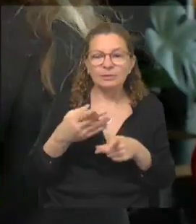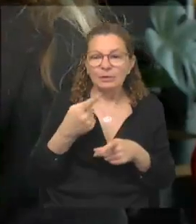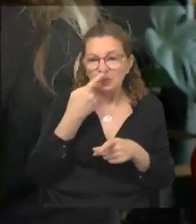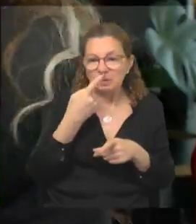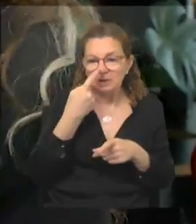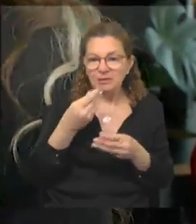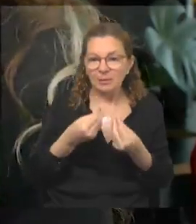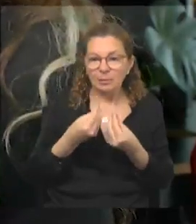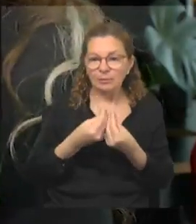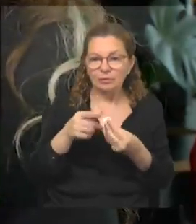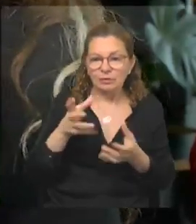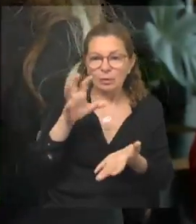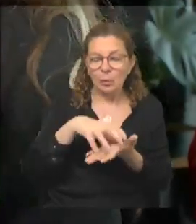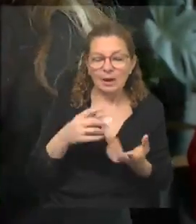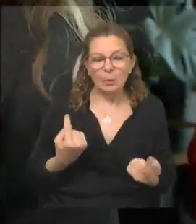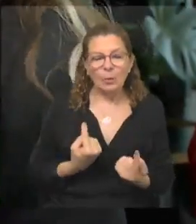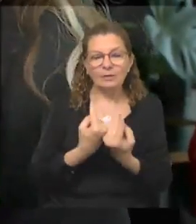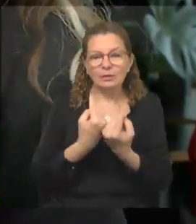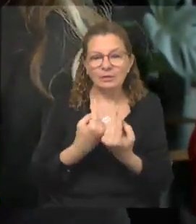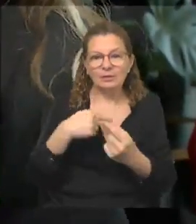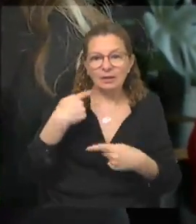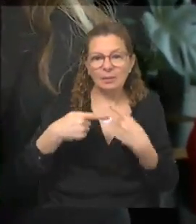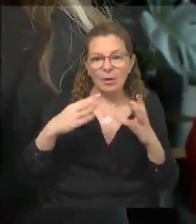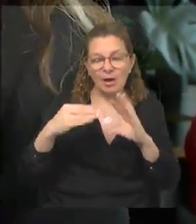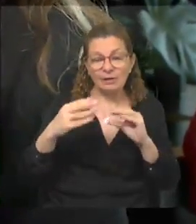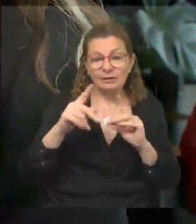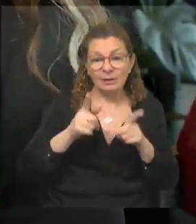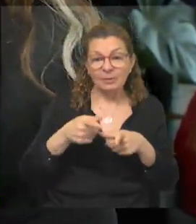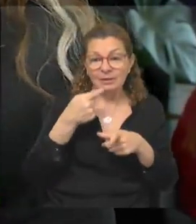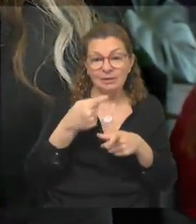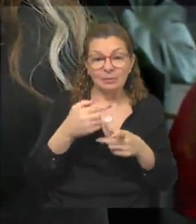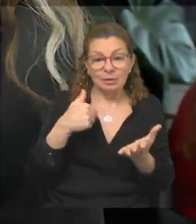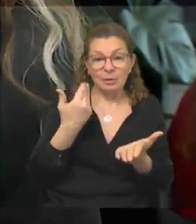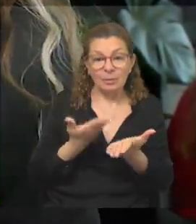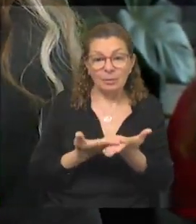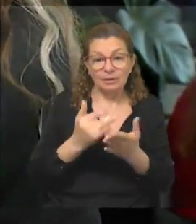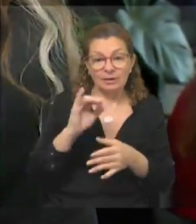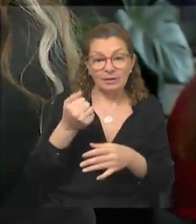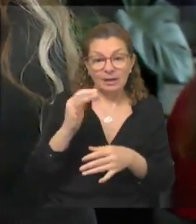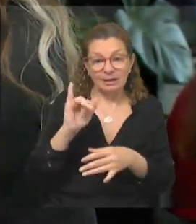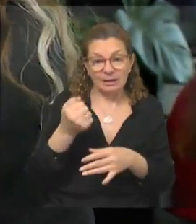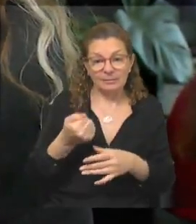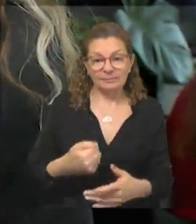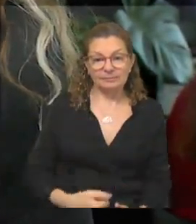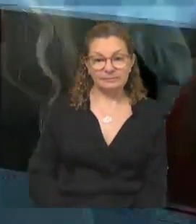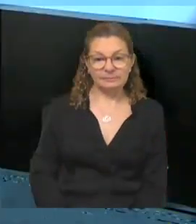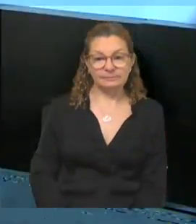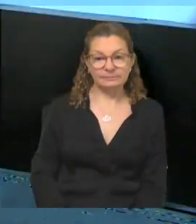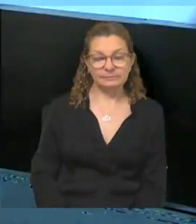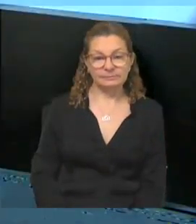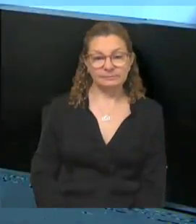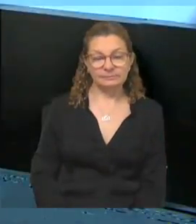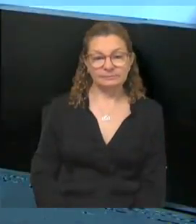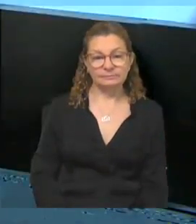interesa generar Estos espacios de encuentro y que sigamos Charlando que es también lo que lo que propone la diaria